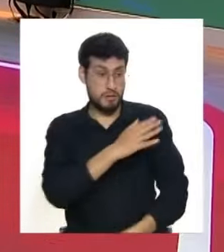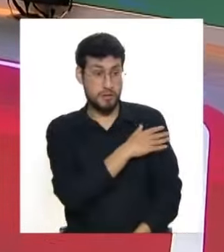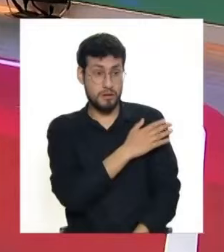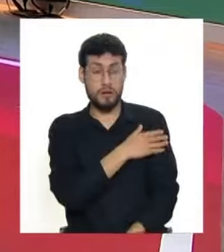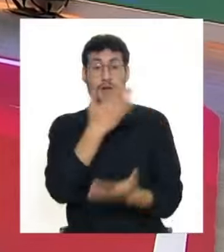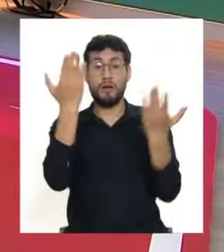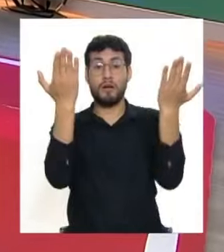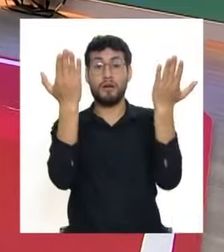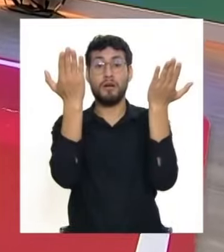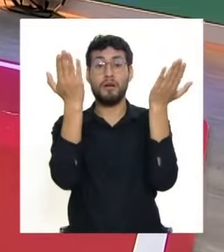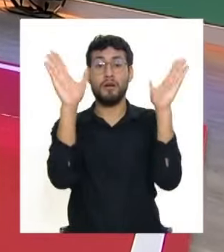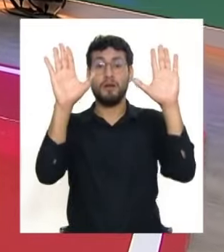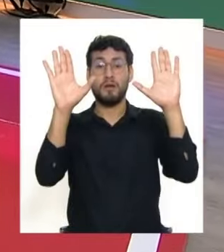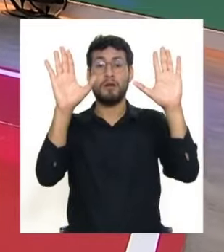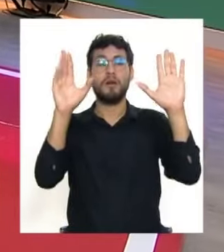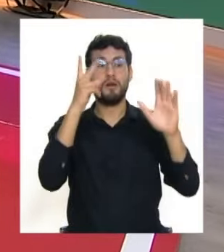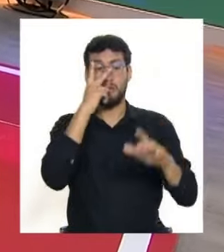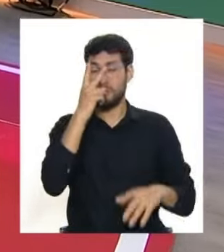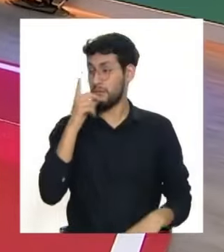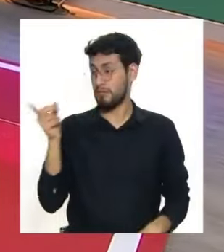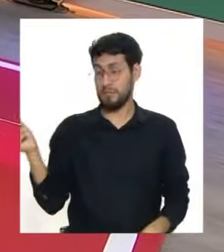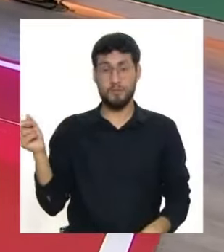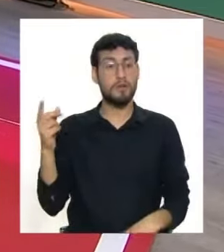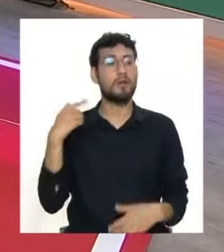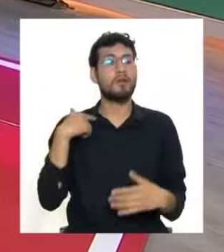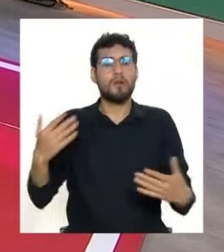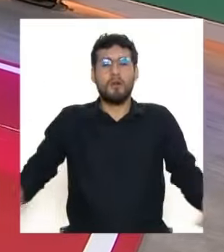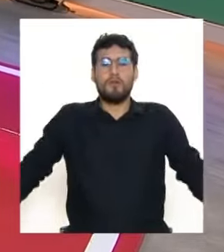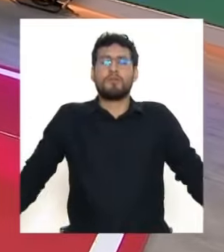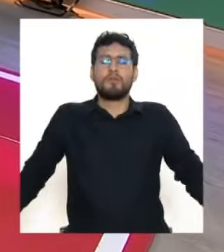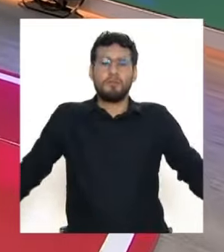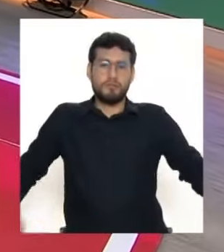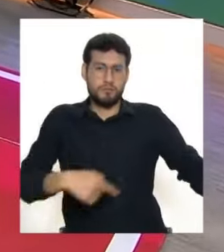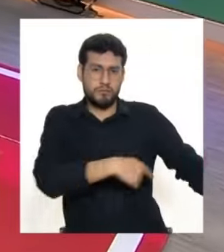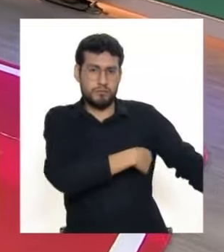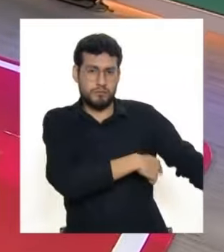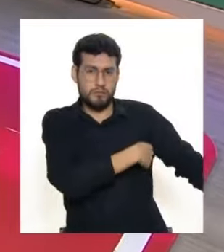arriba, ¿ok? Que quede una separación entre las axilas.